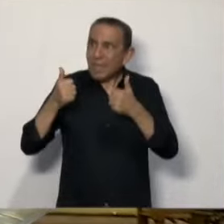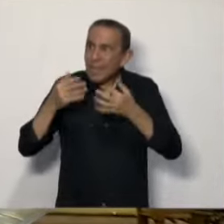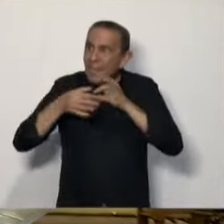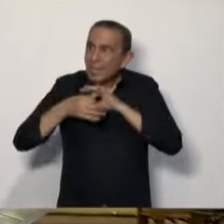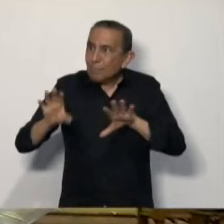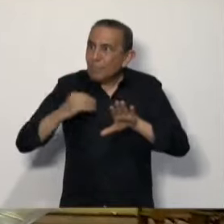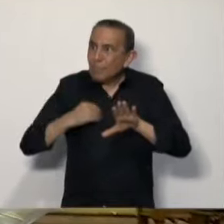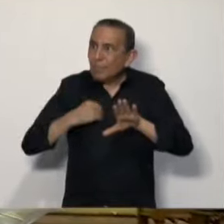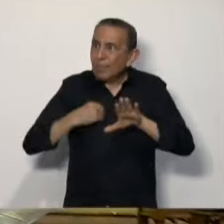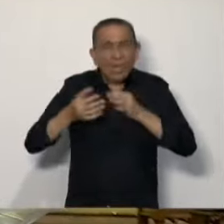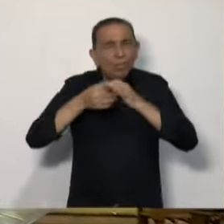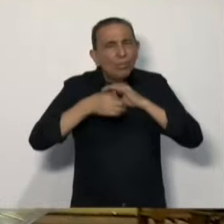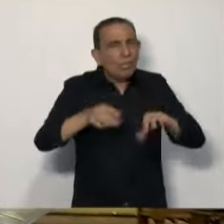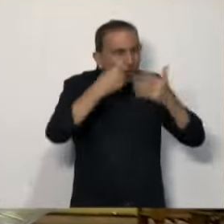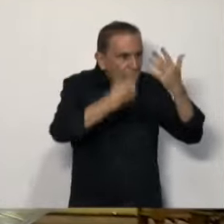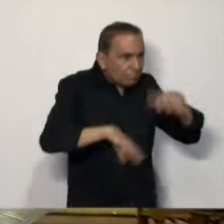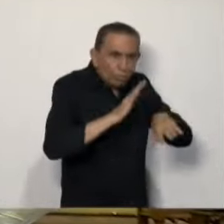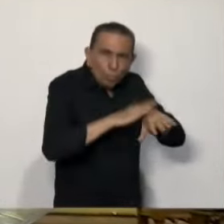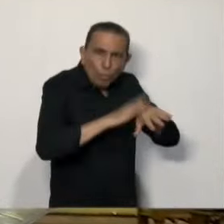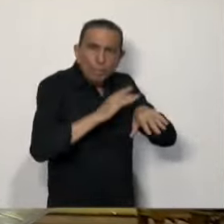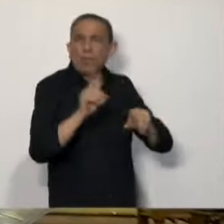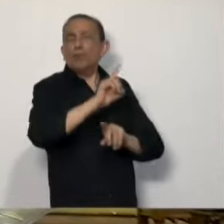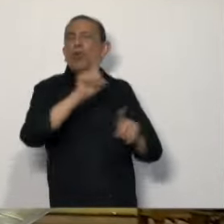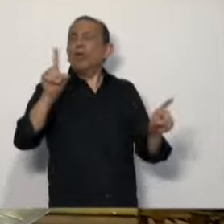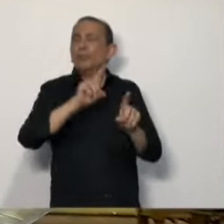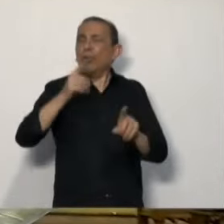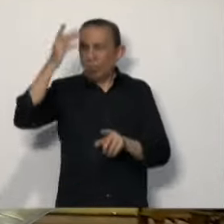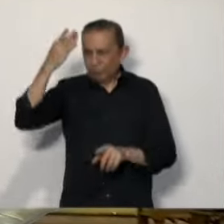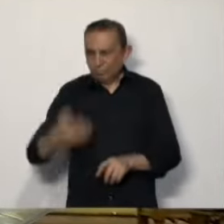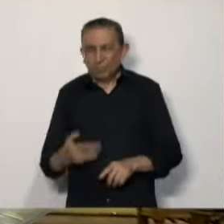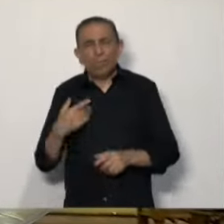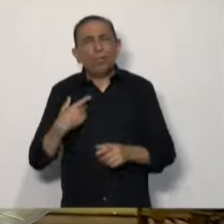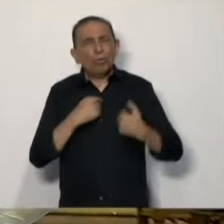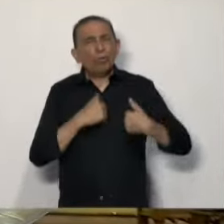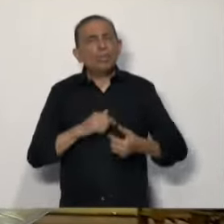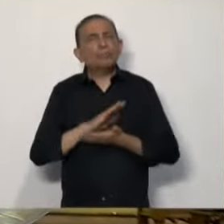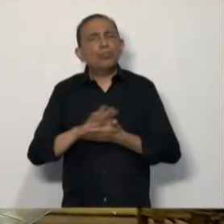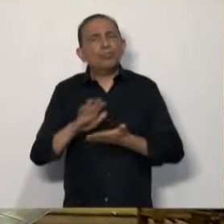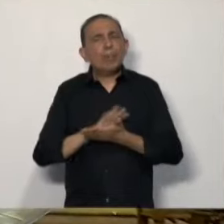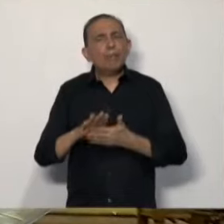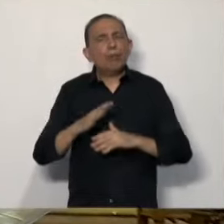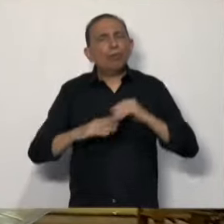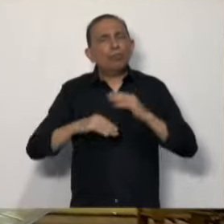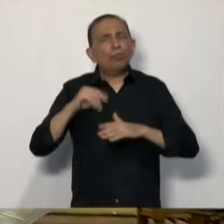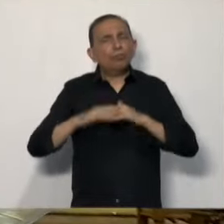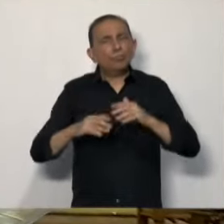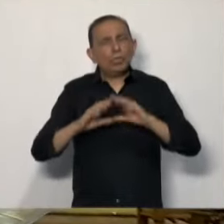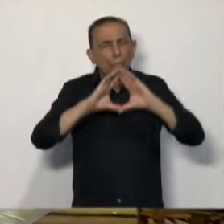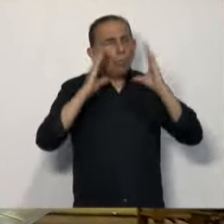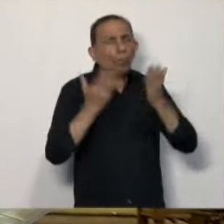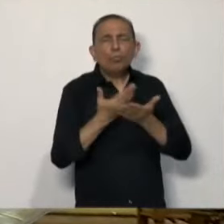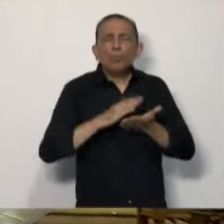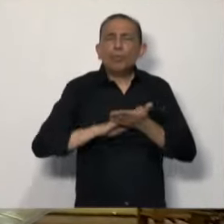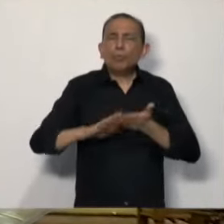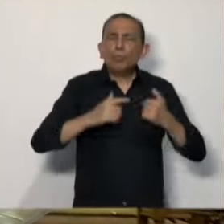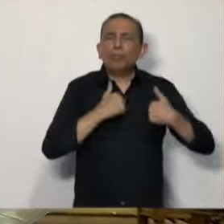pecado, me liberé de todas las culpas. No, un corazón nuevo para construir un nuevo mundo, un